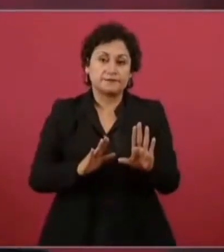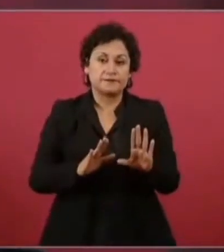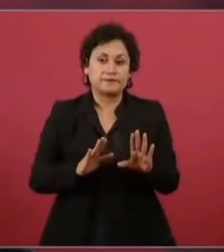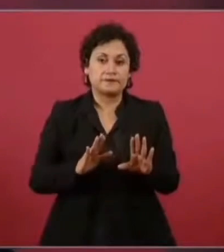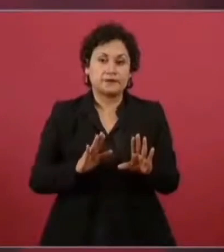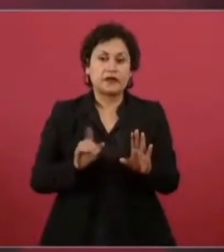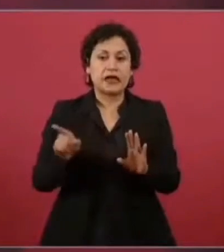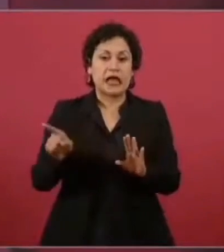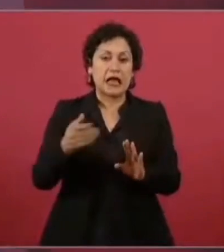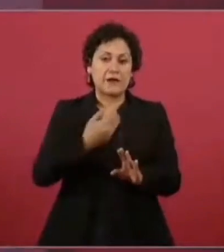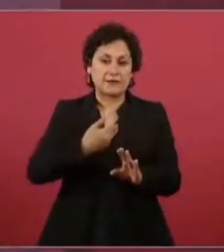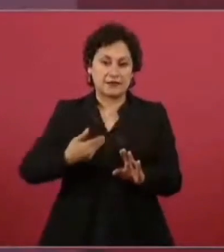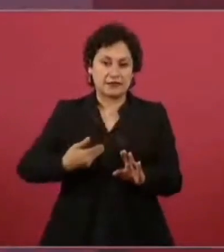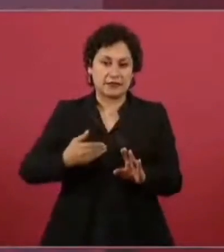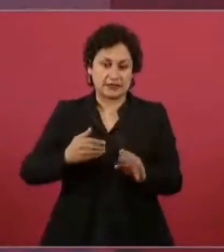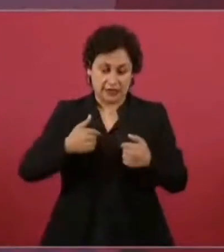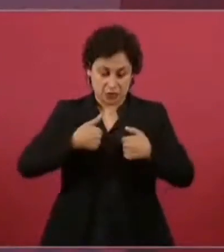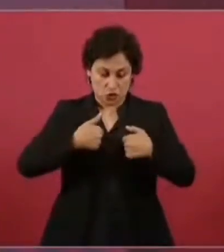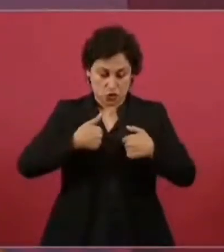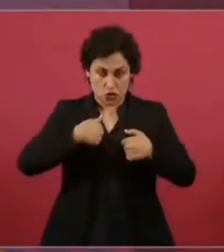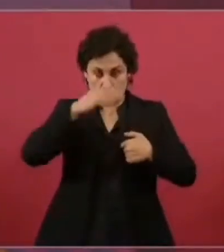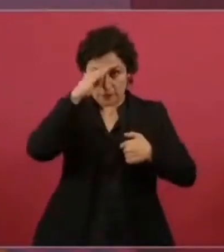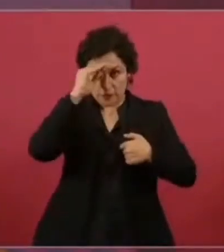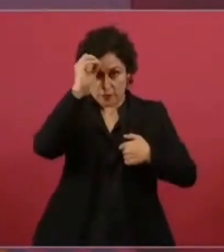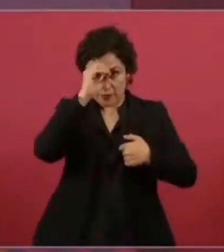historiador, considera